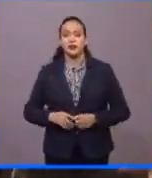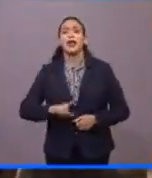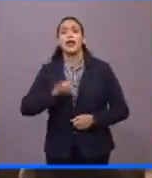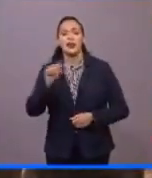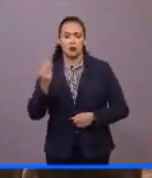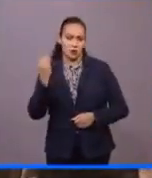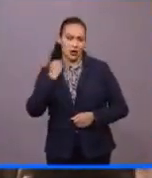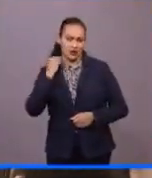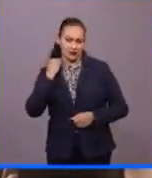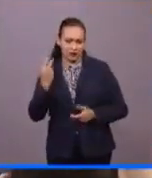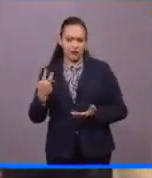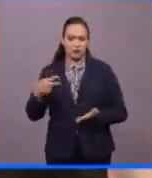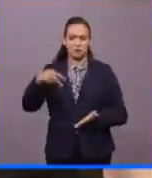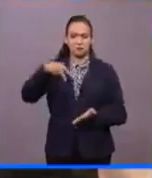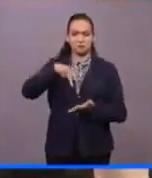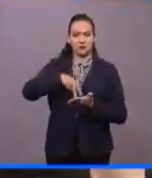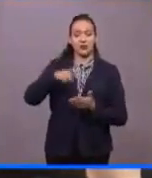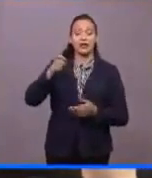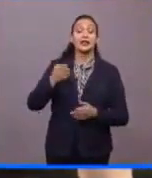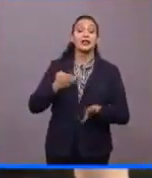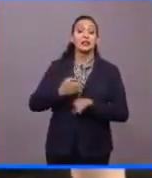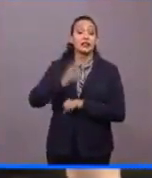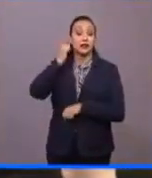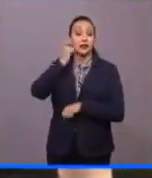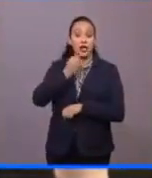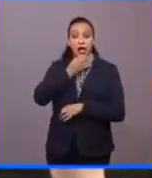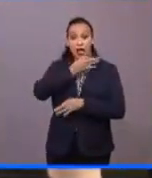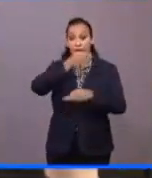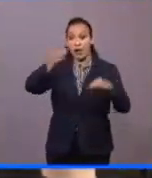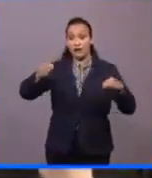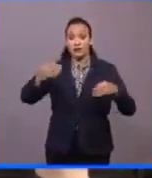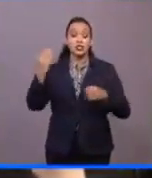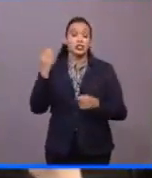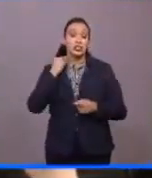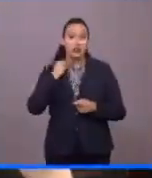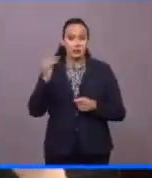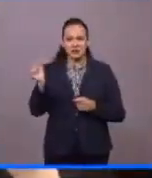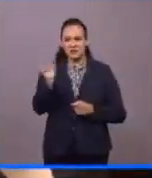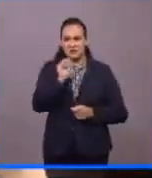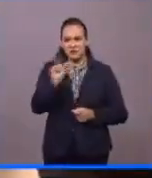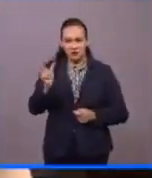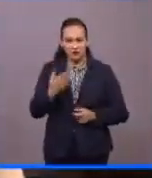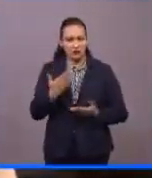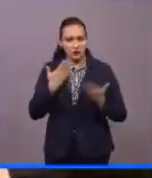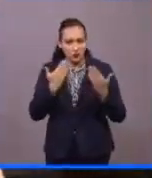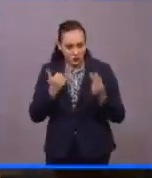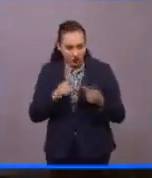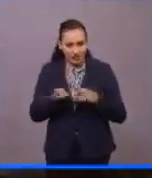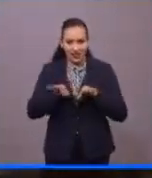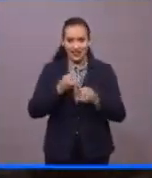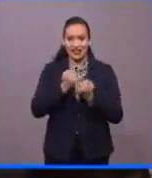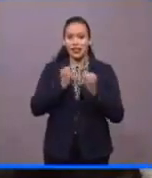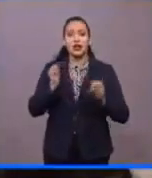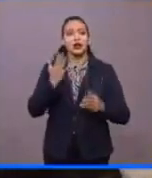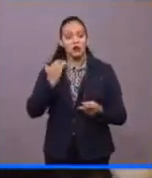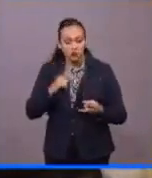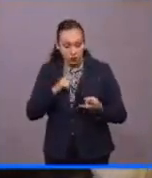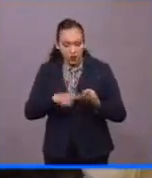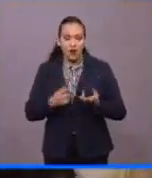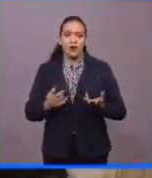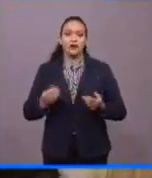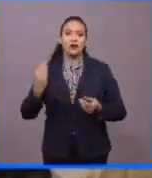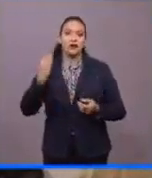protesta, el abogado penalista del estado de Guerrero alertó que sin abogados íntegros, capaces e independientes, el